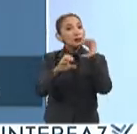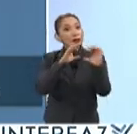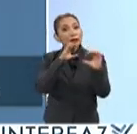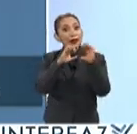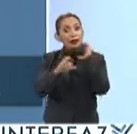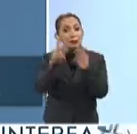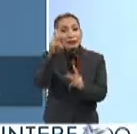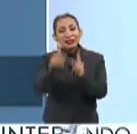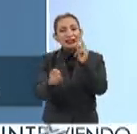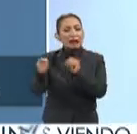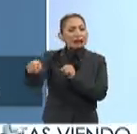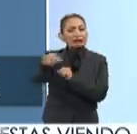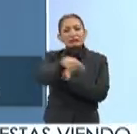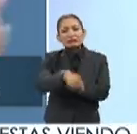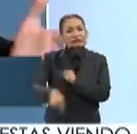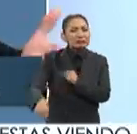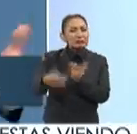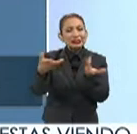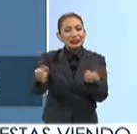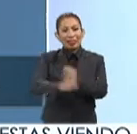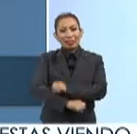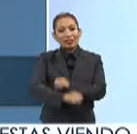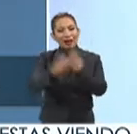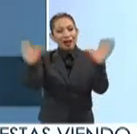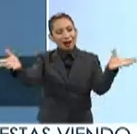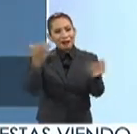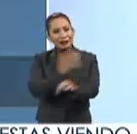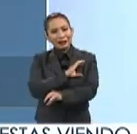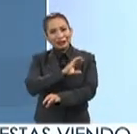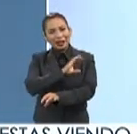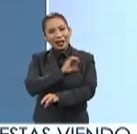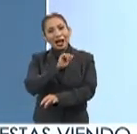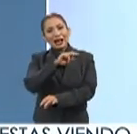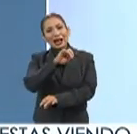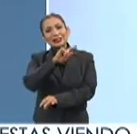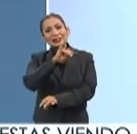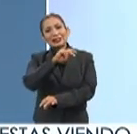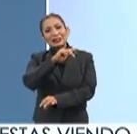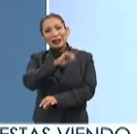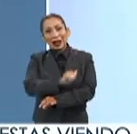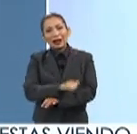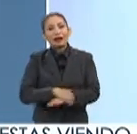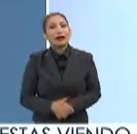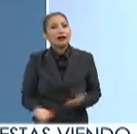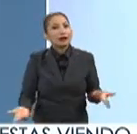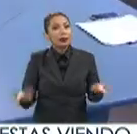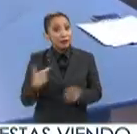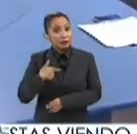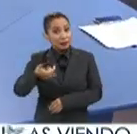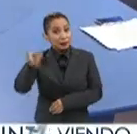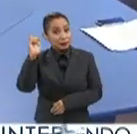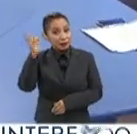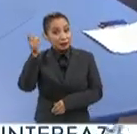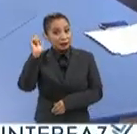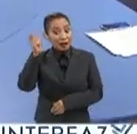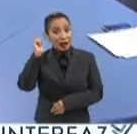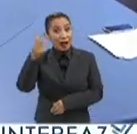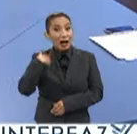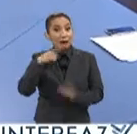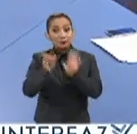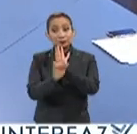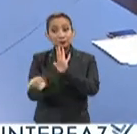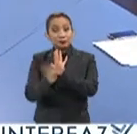también platicar, dialogar con ustedes y, por supuesto, con mi queridísima Ana Cristina Olvera. ¿Cómo estás, Ana Cris? Espero que pues, la